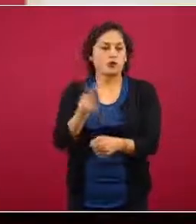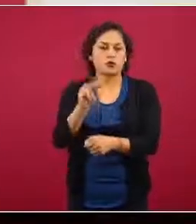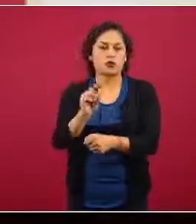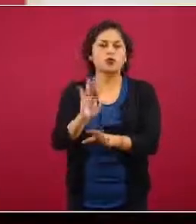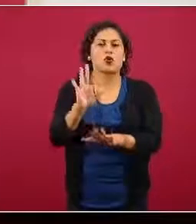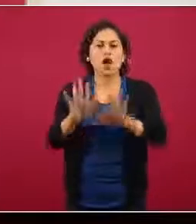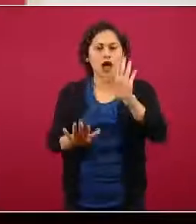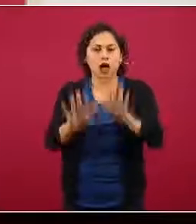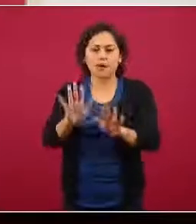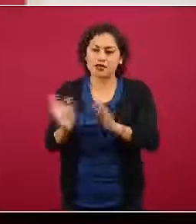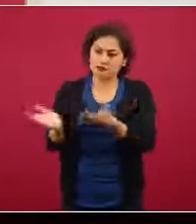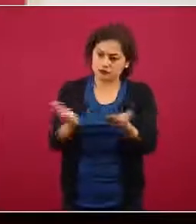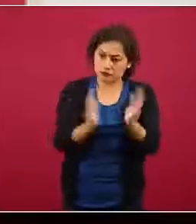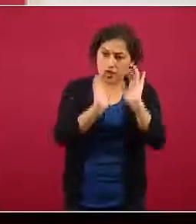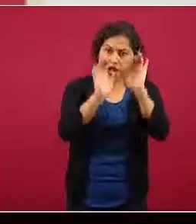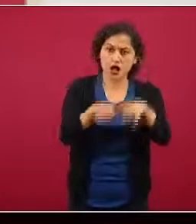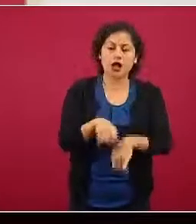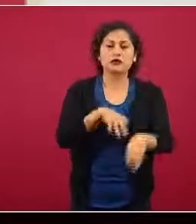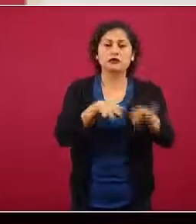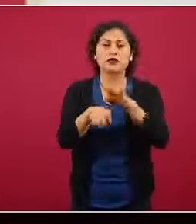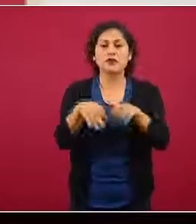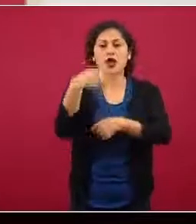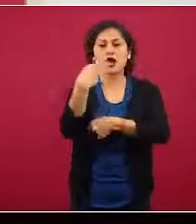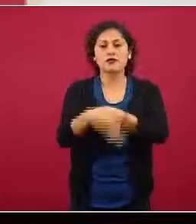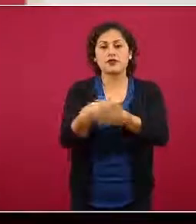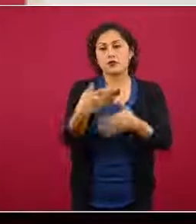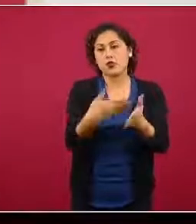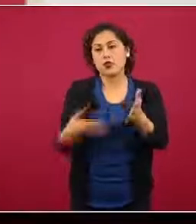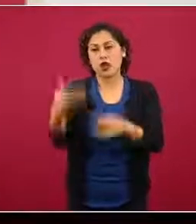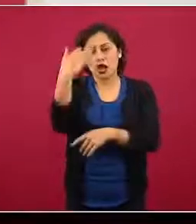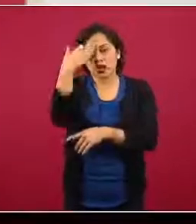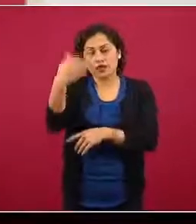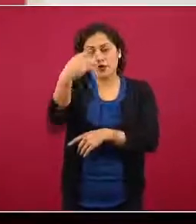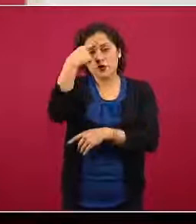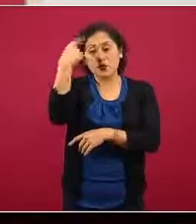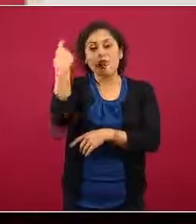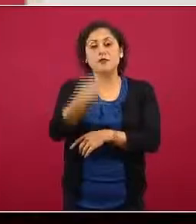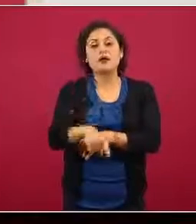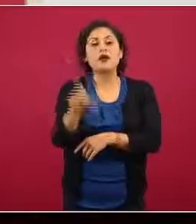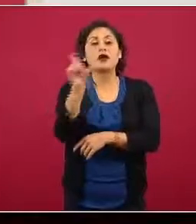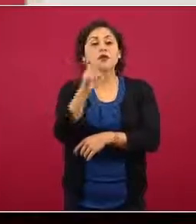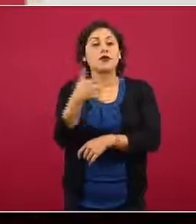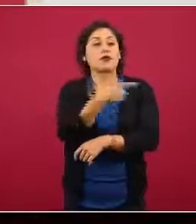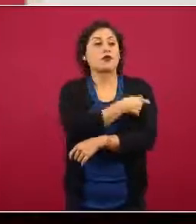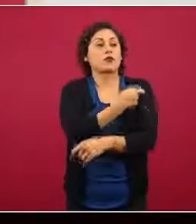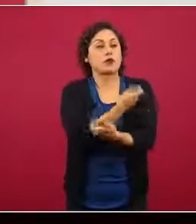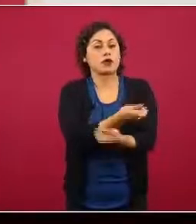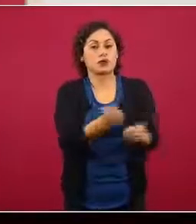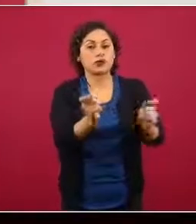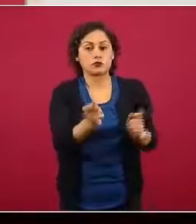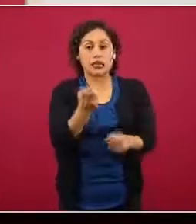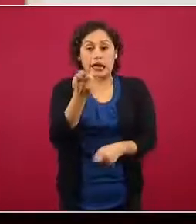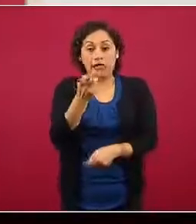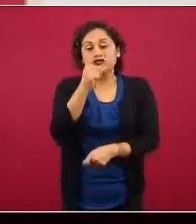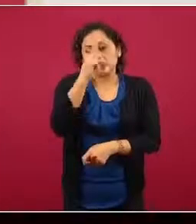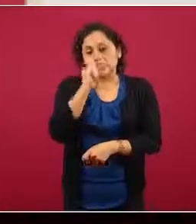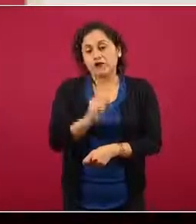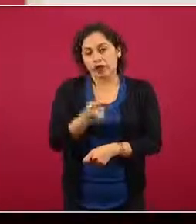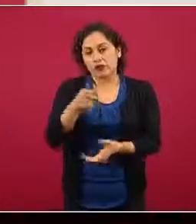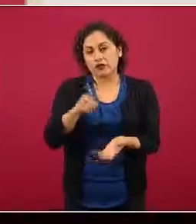específica para las jornadas nacionales. Y esto es algo que hay que subsanar, hay que tener